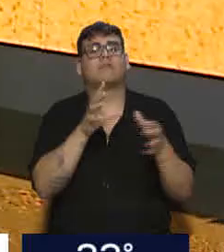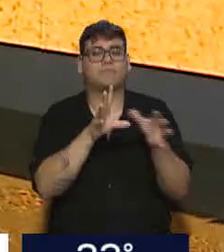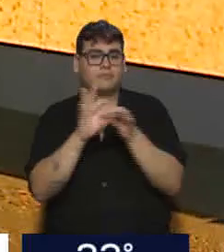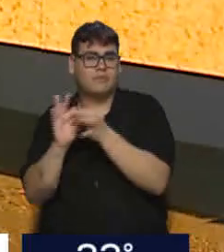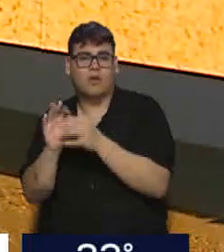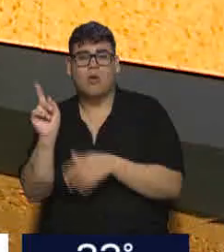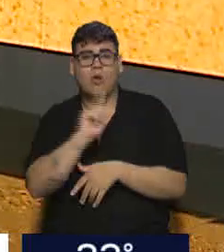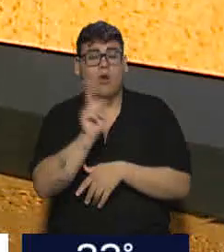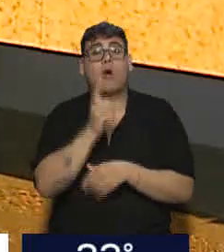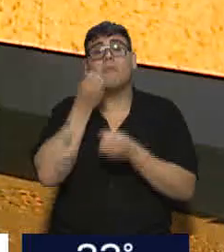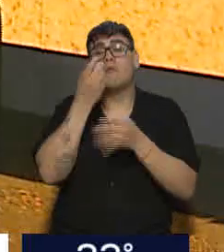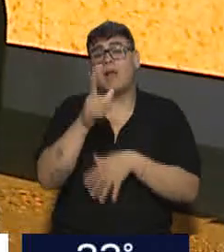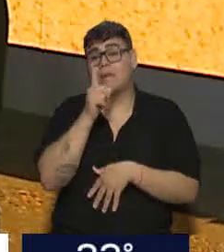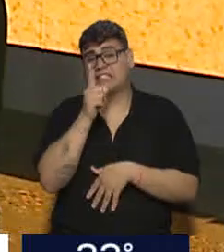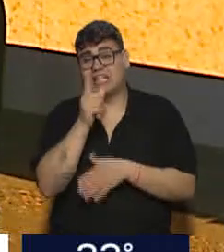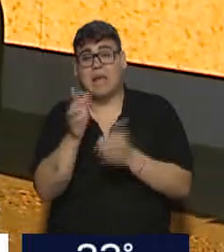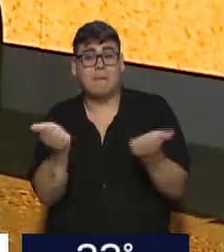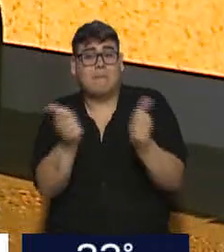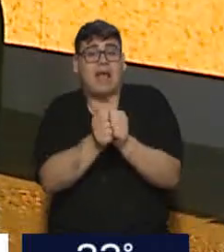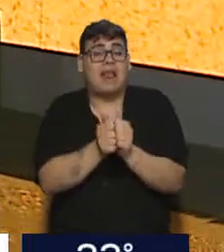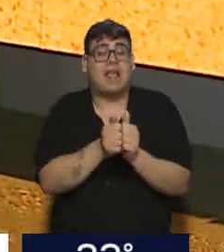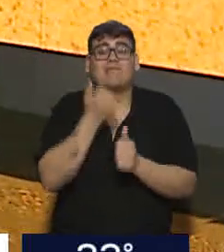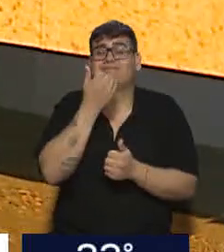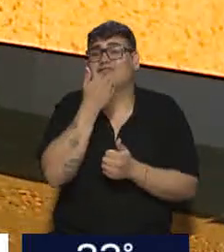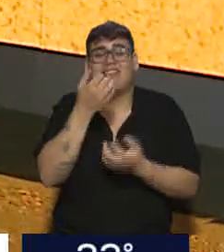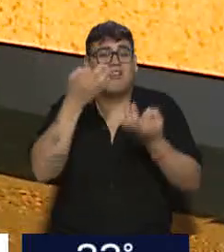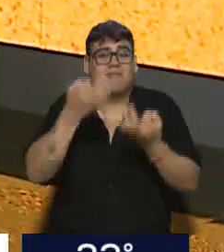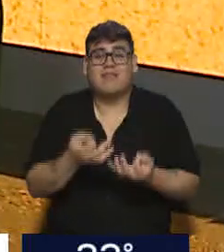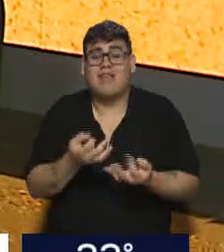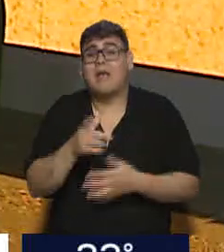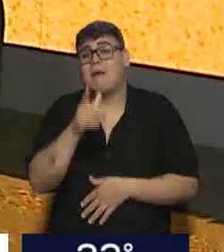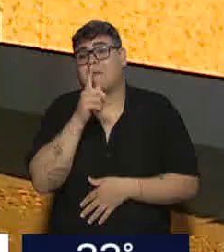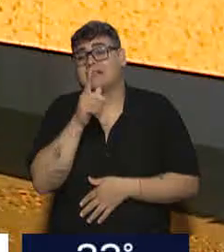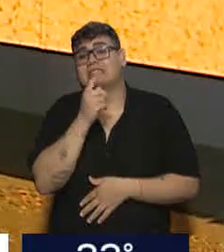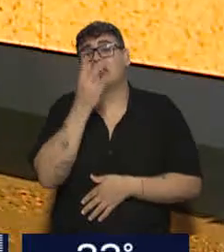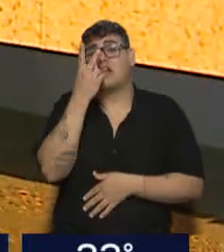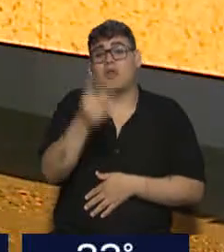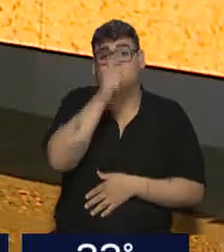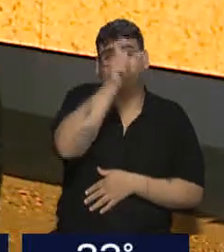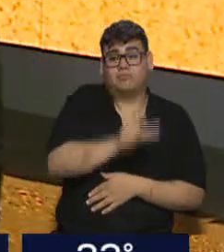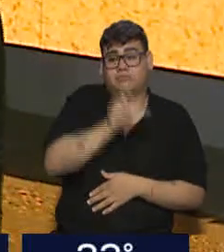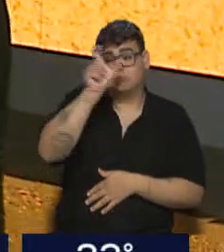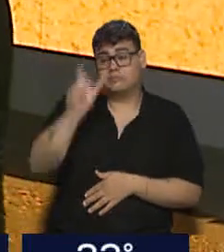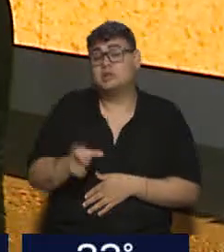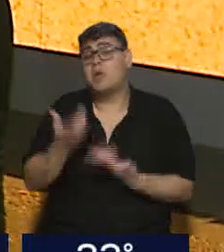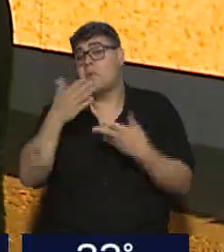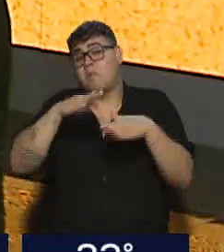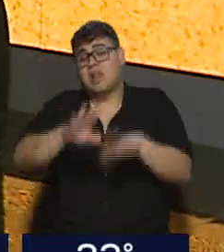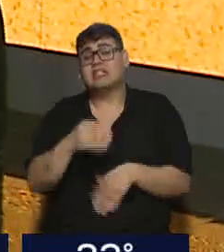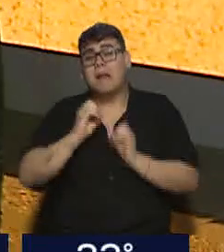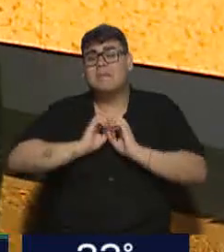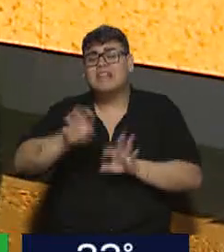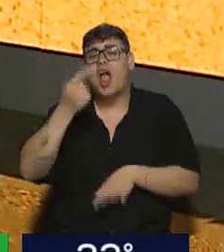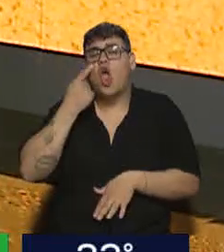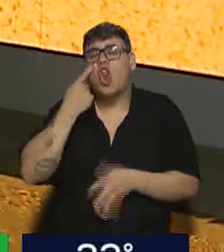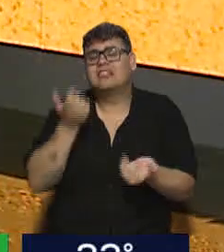no está comprobado que hanyan sido pareja Así que se habla de bueno de un crimen de dos personas que quizás se estaban conociendo